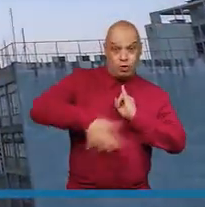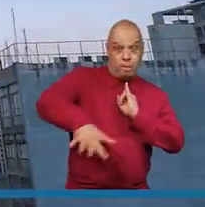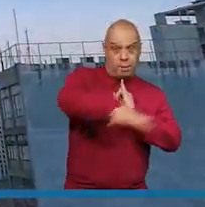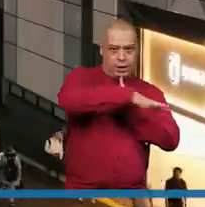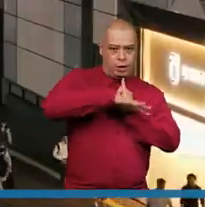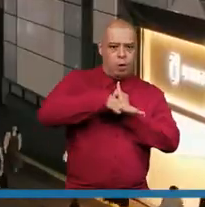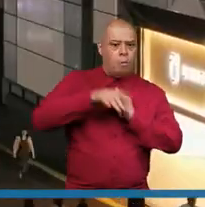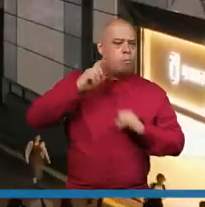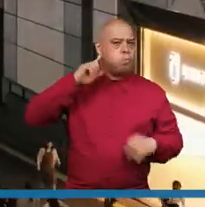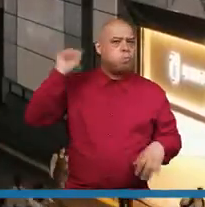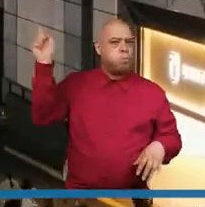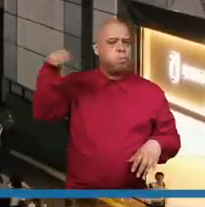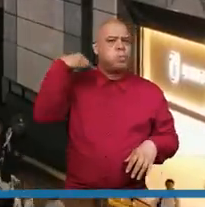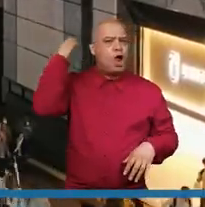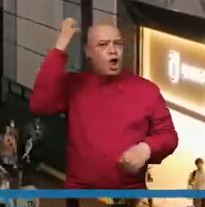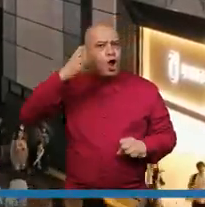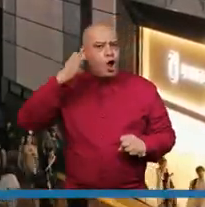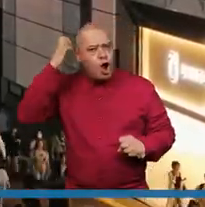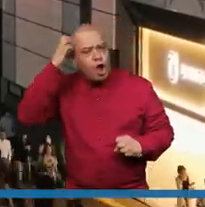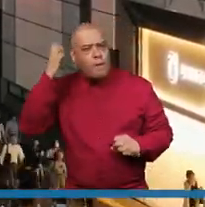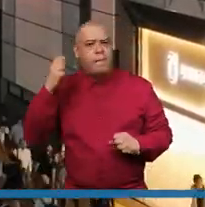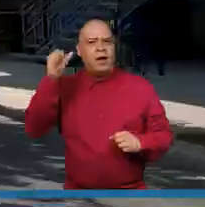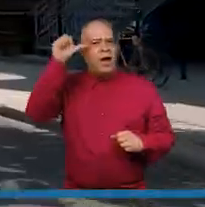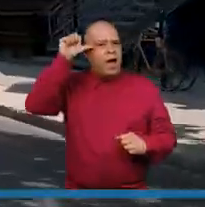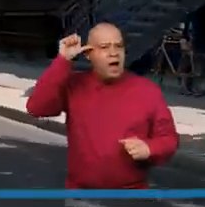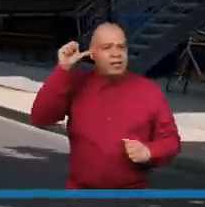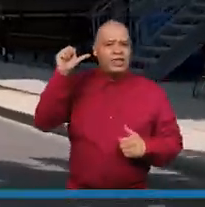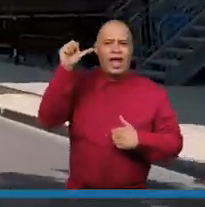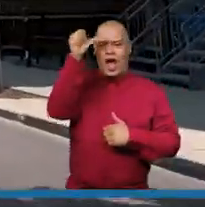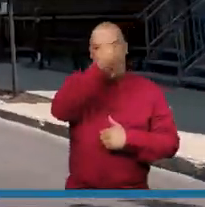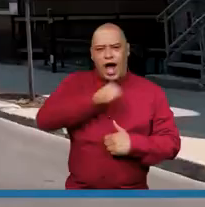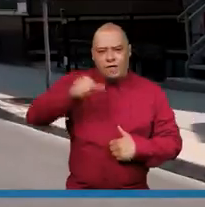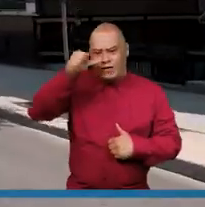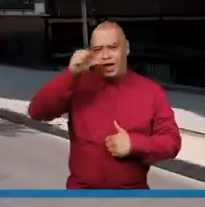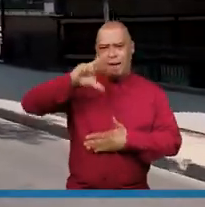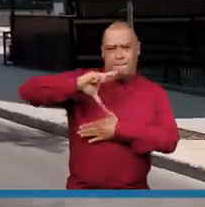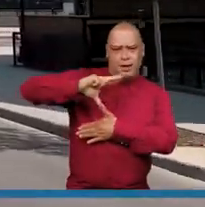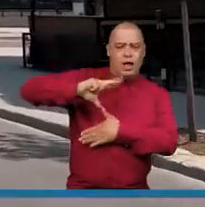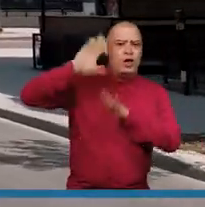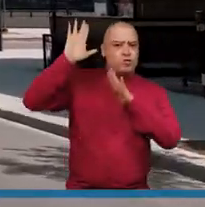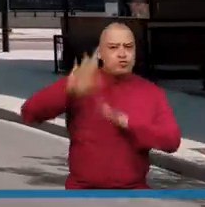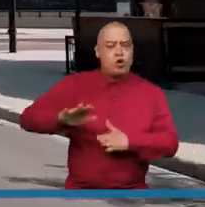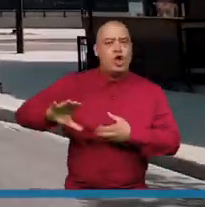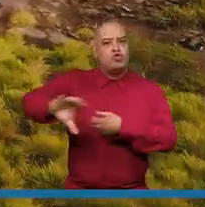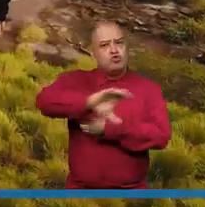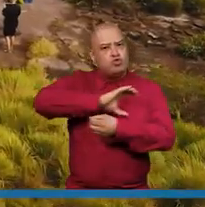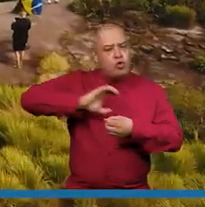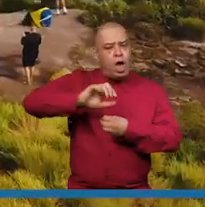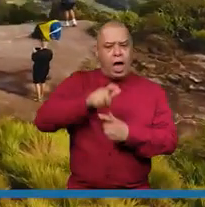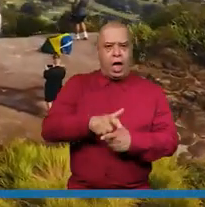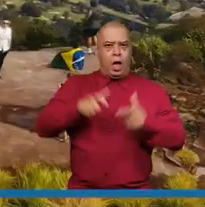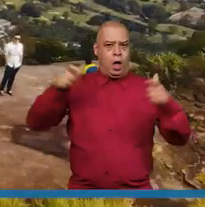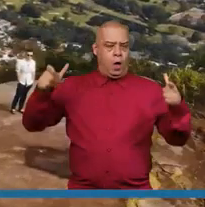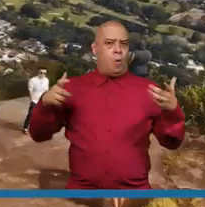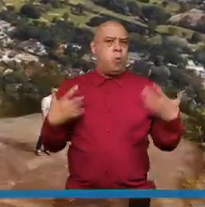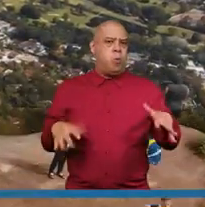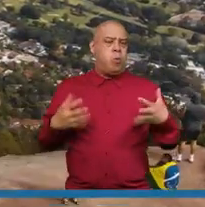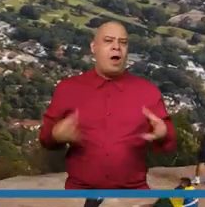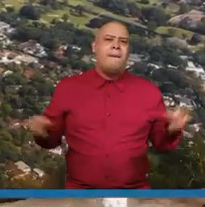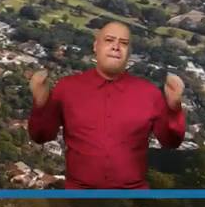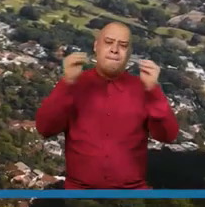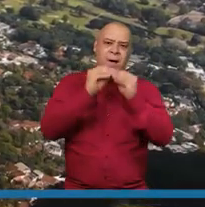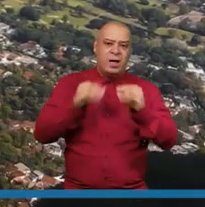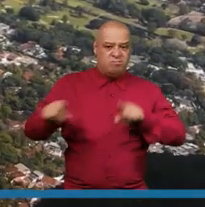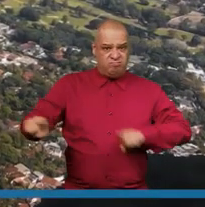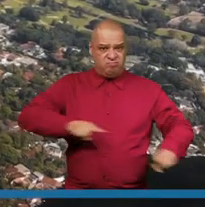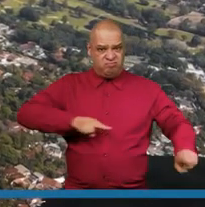es un fenómeno que existe en Europa, en América Latina, en Asia, en África. Tenemos grandes ciudades que tienen